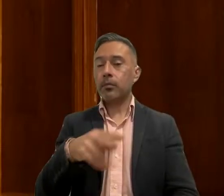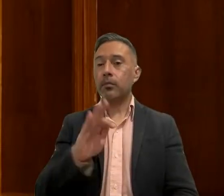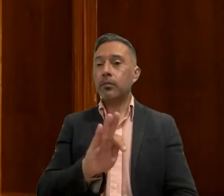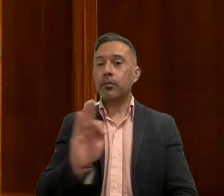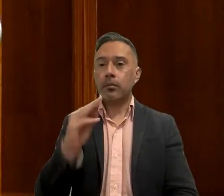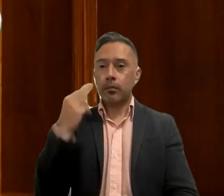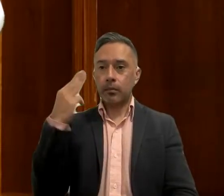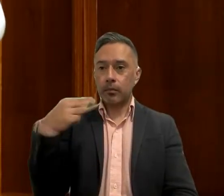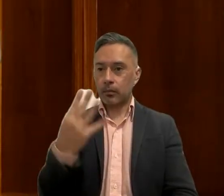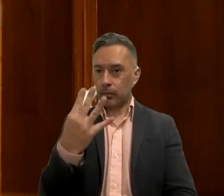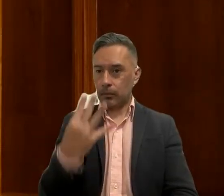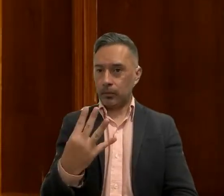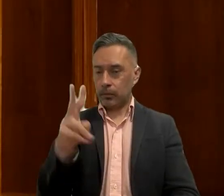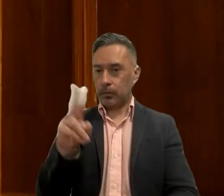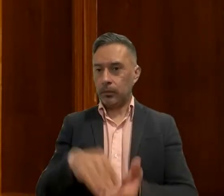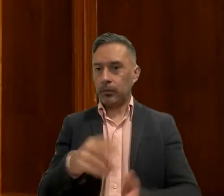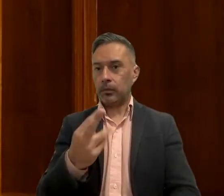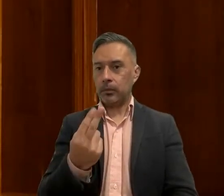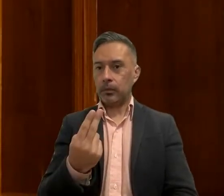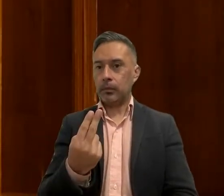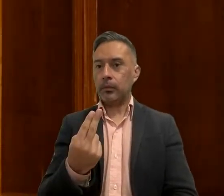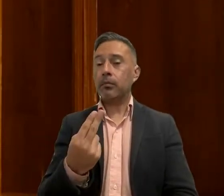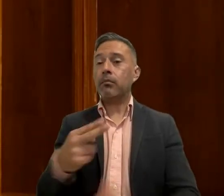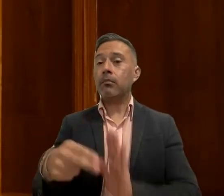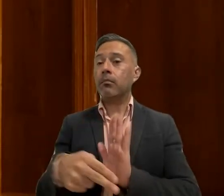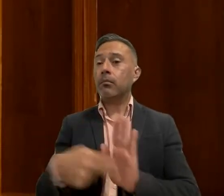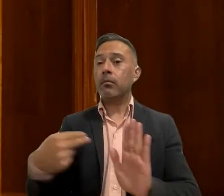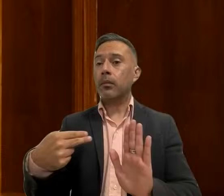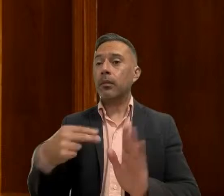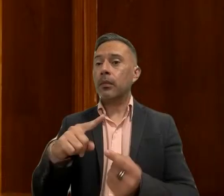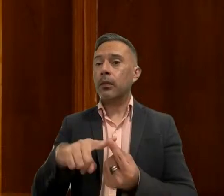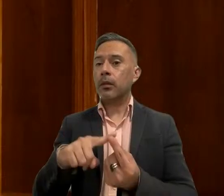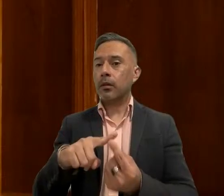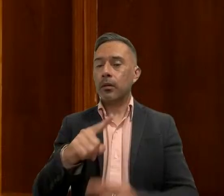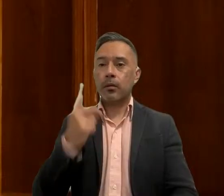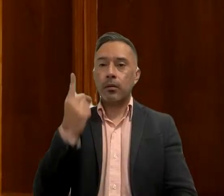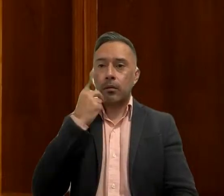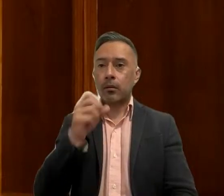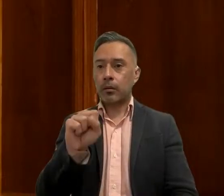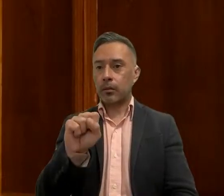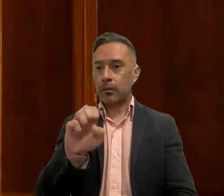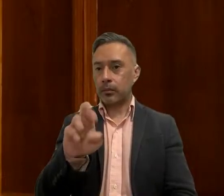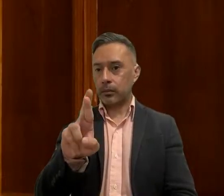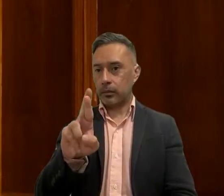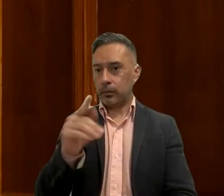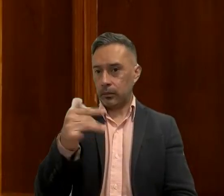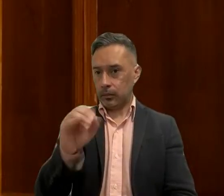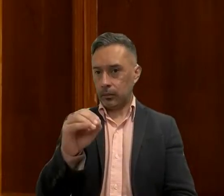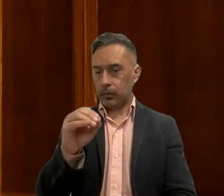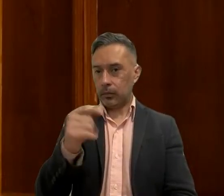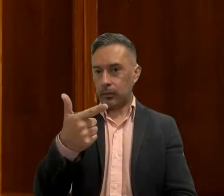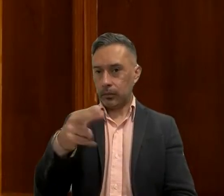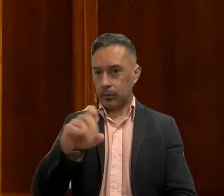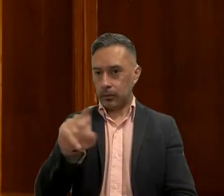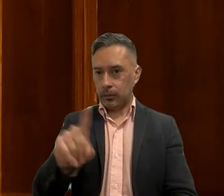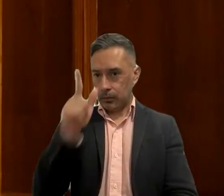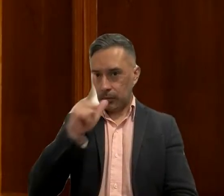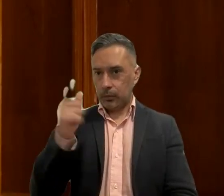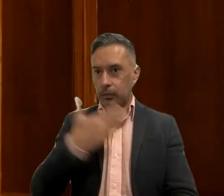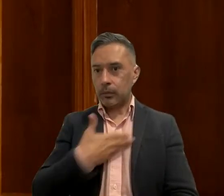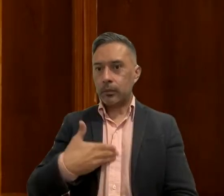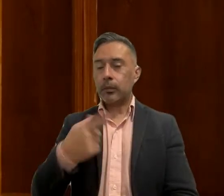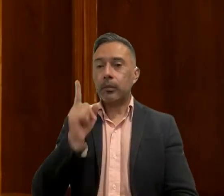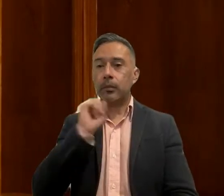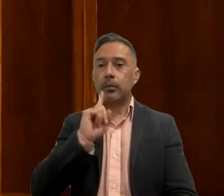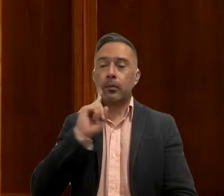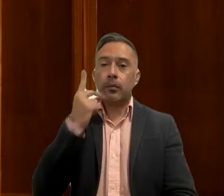marzo de 2025. Firman diputados Sergio Carlos Gutiérrez Luna, presidente, diputada Julieta